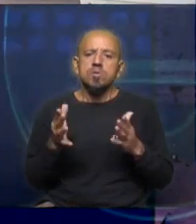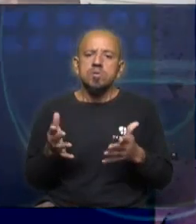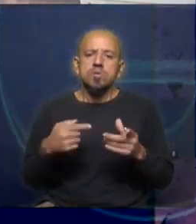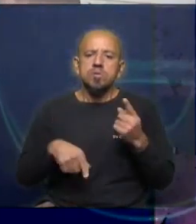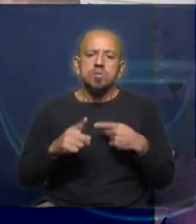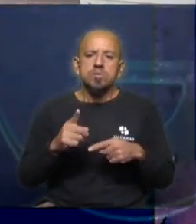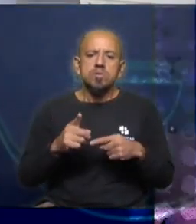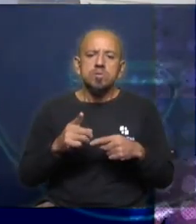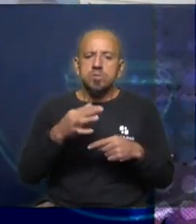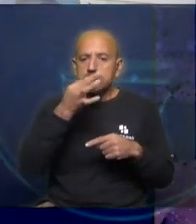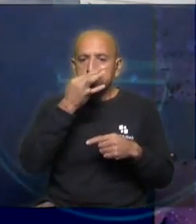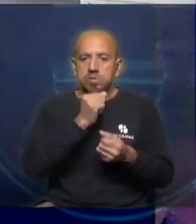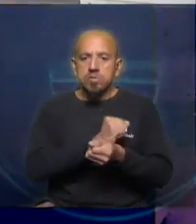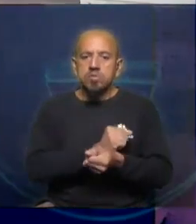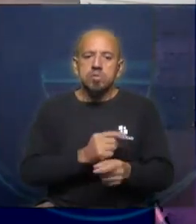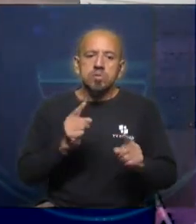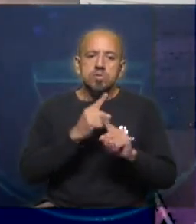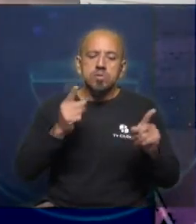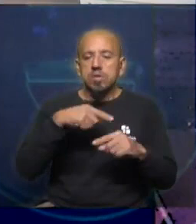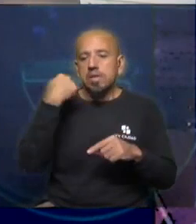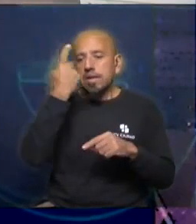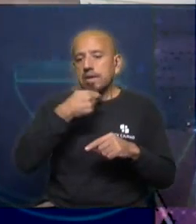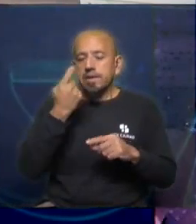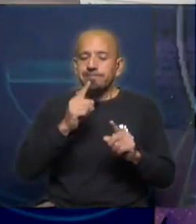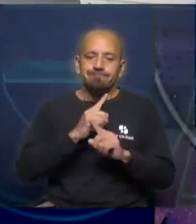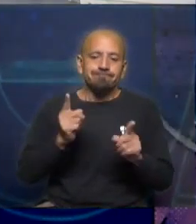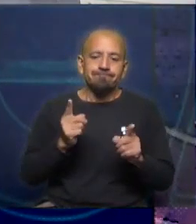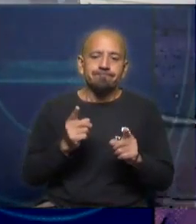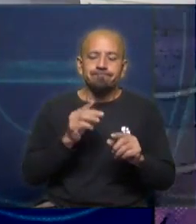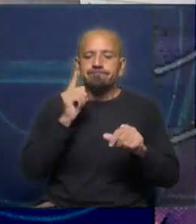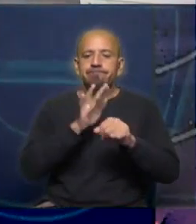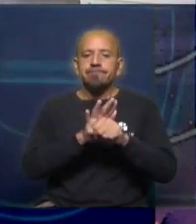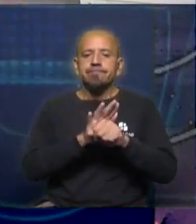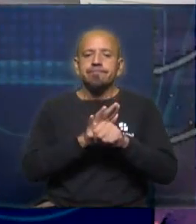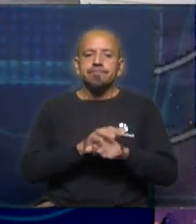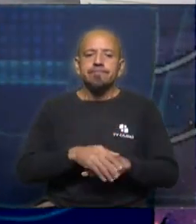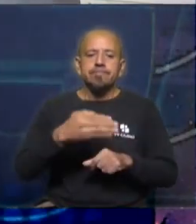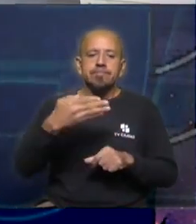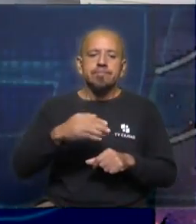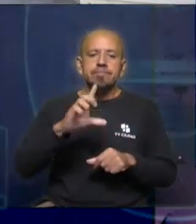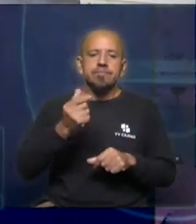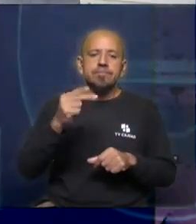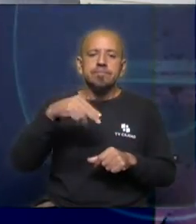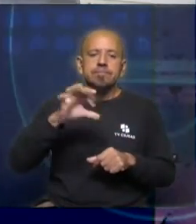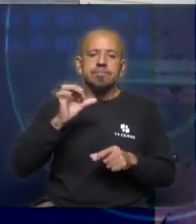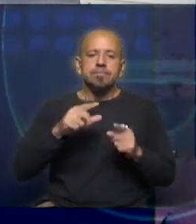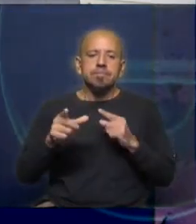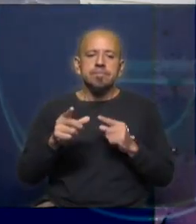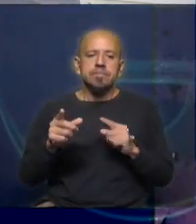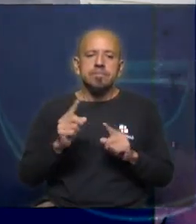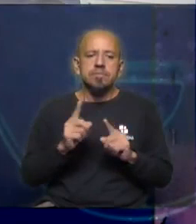que los esclavos son los que no aparece en la cara no evidentemente más allá del tema de hablarles no era la imagen que queríamos